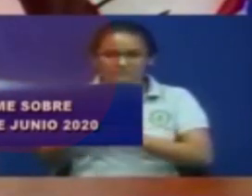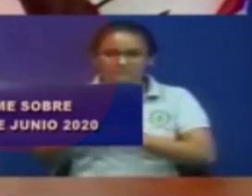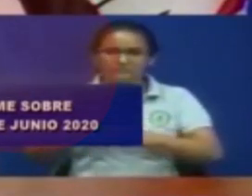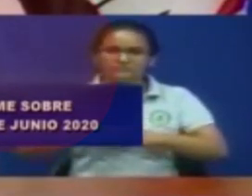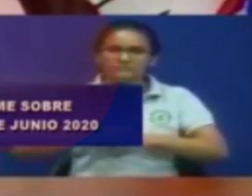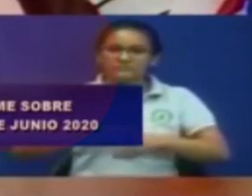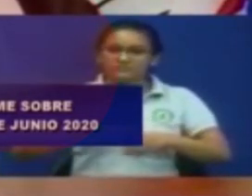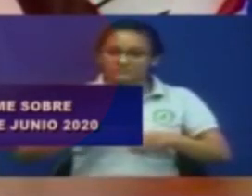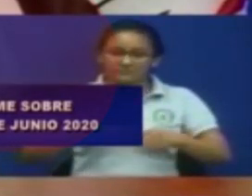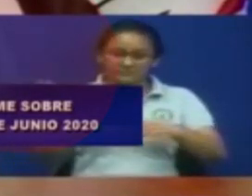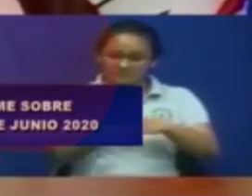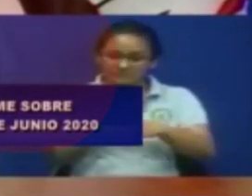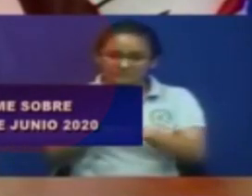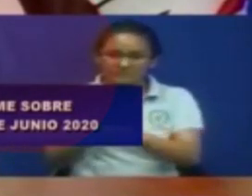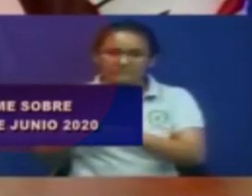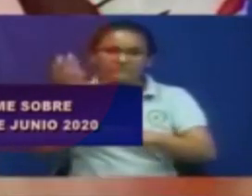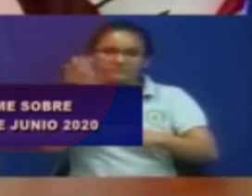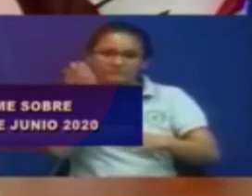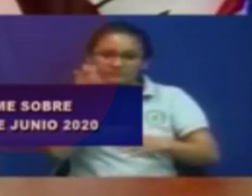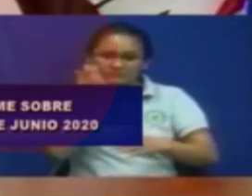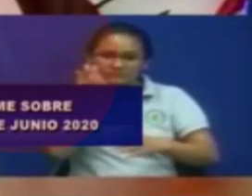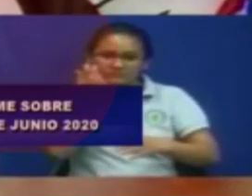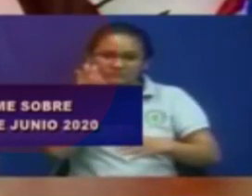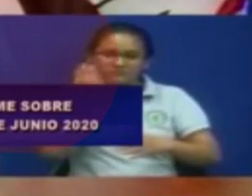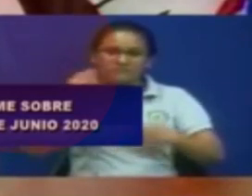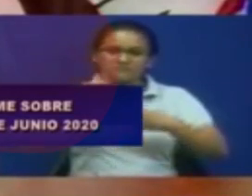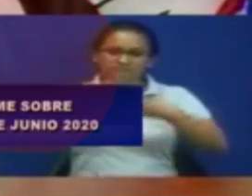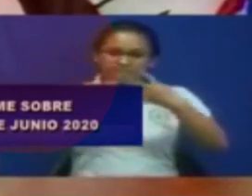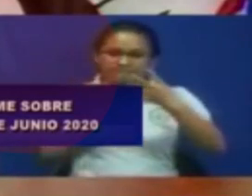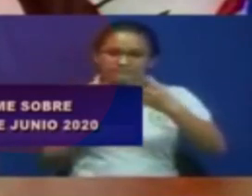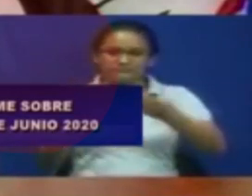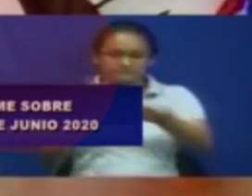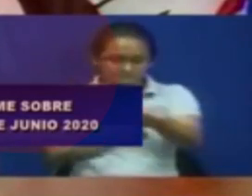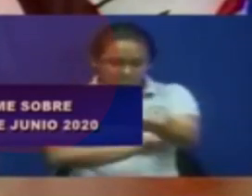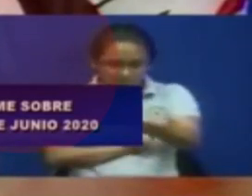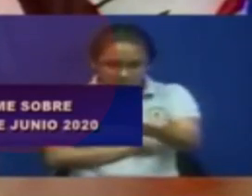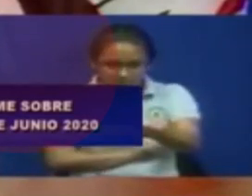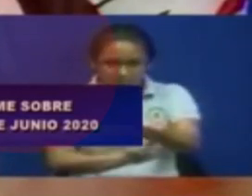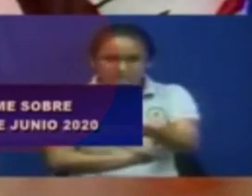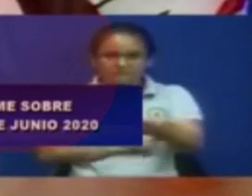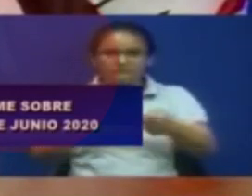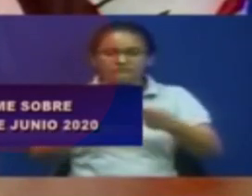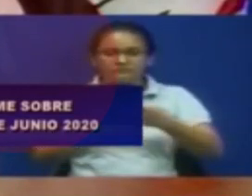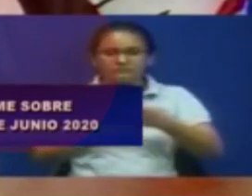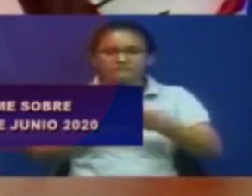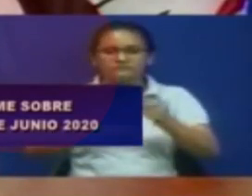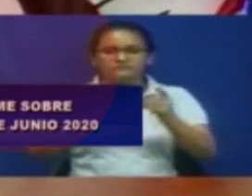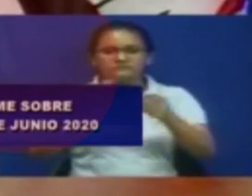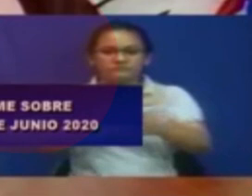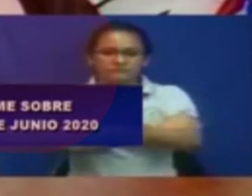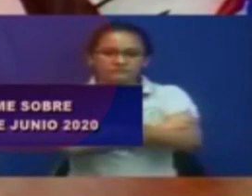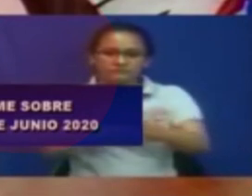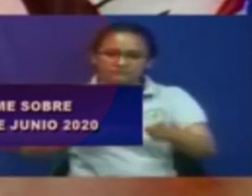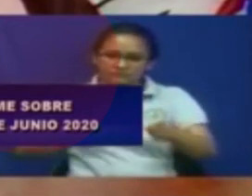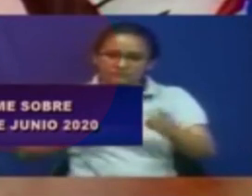tienen varias comorbilidades, siendo las más frecuentes diabetes mellitus, hipertensión arterial, enfermedades